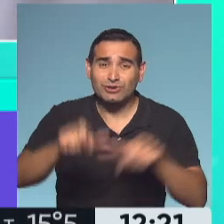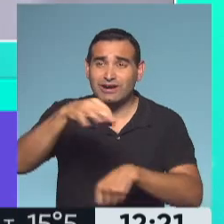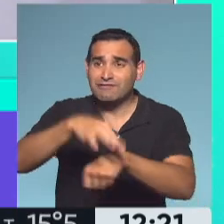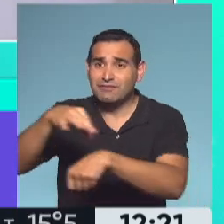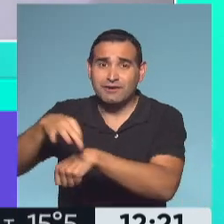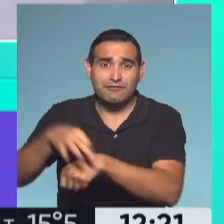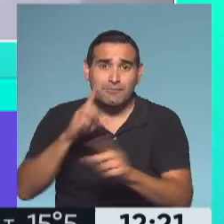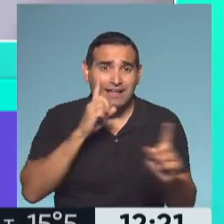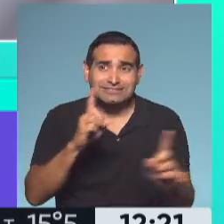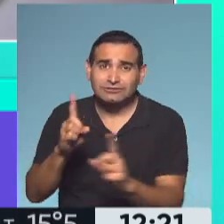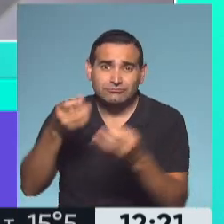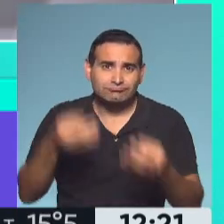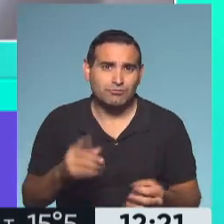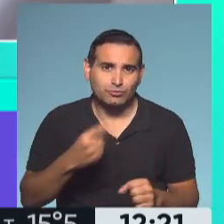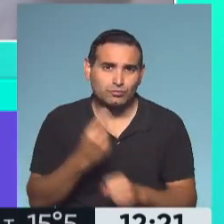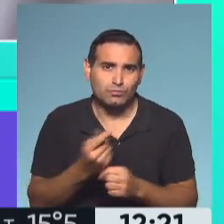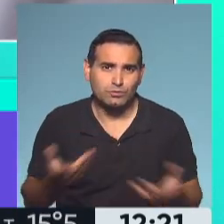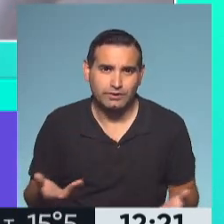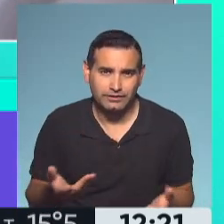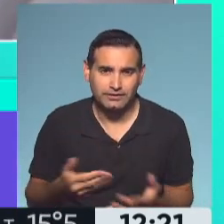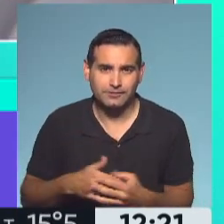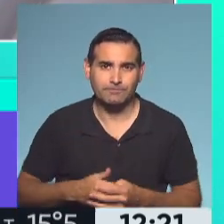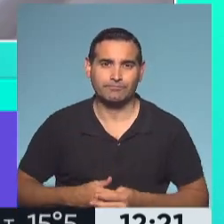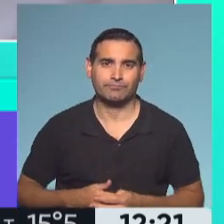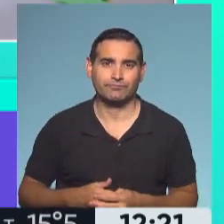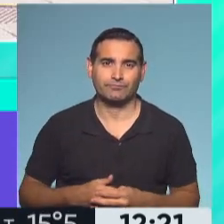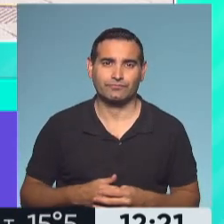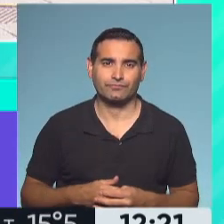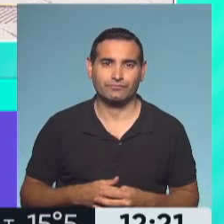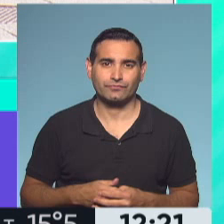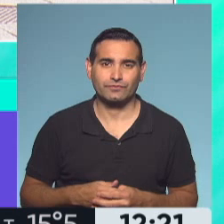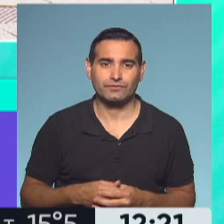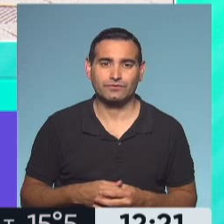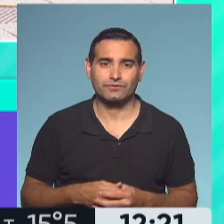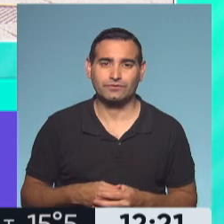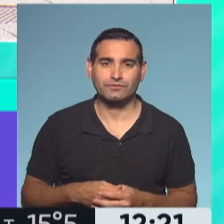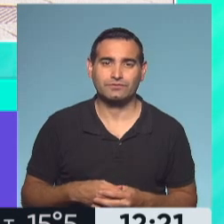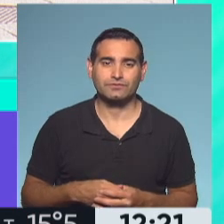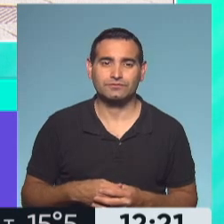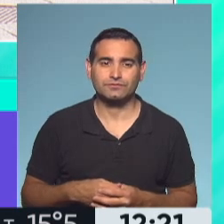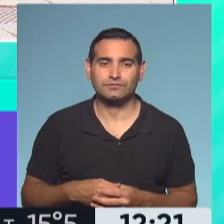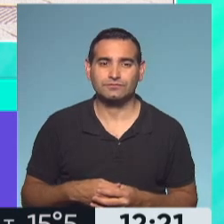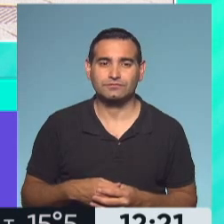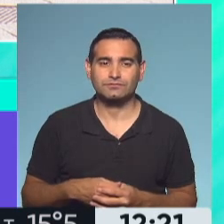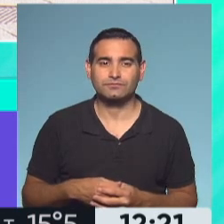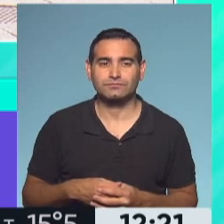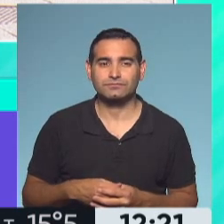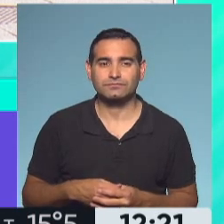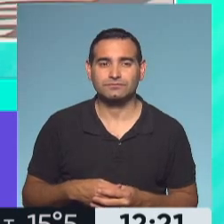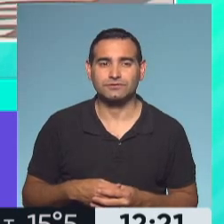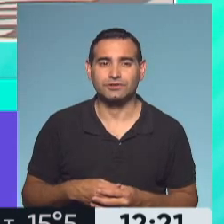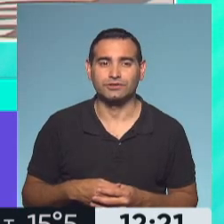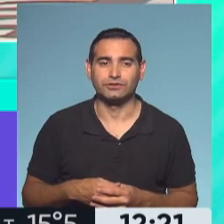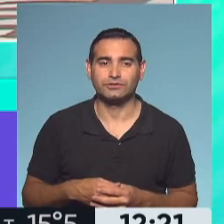como lo necesita, ¿no es cierto? Y aumentar la probabilidad de que ese individuo reciba la atención médica necesaria como para